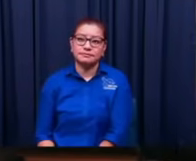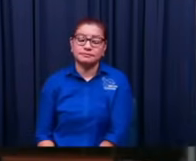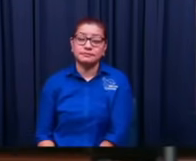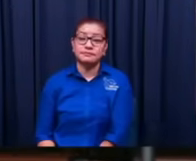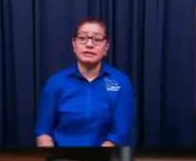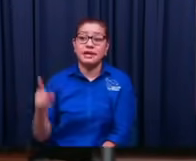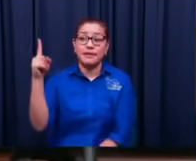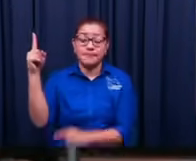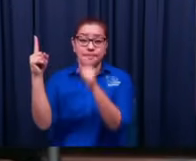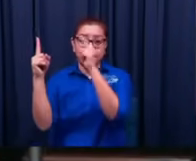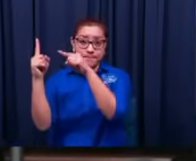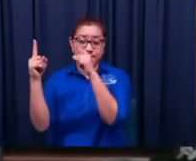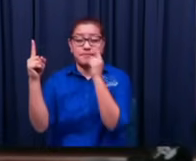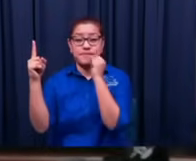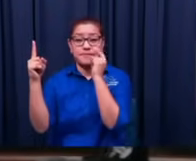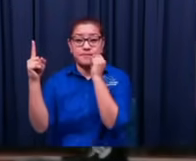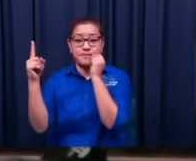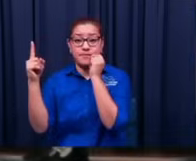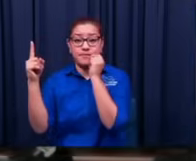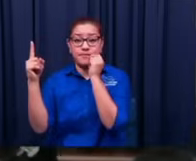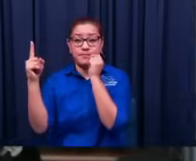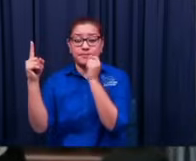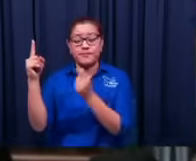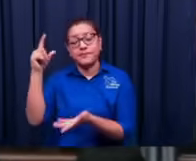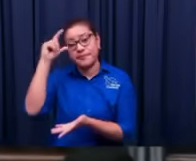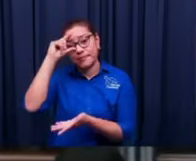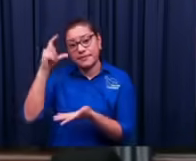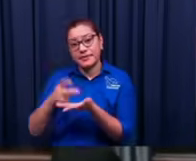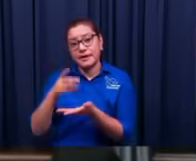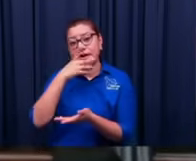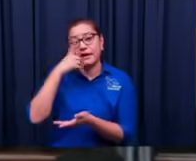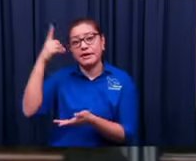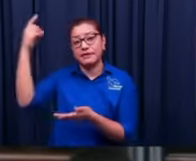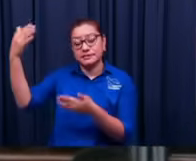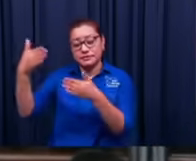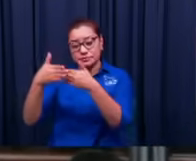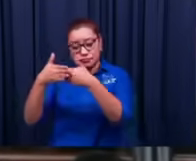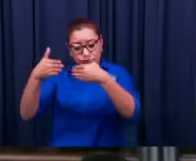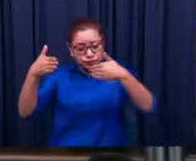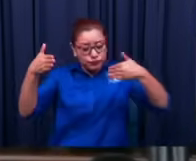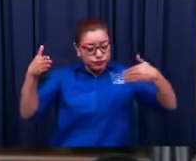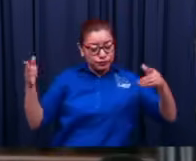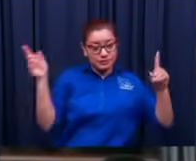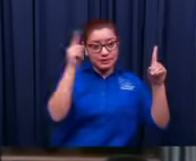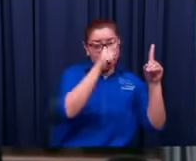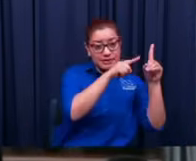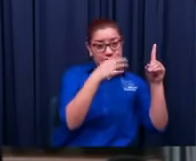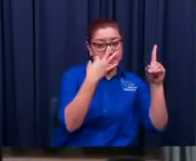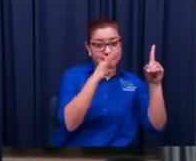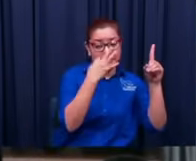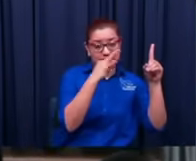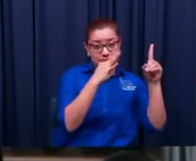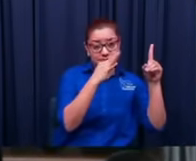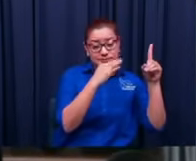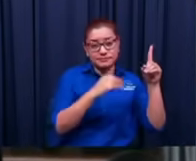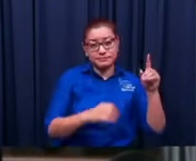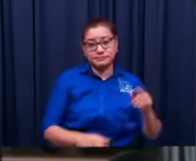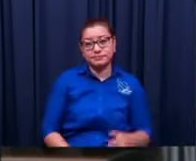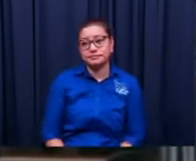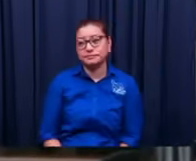El hombre que es creyente aparta para Dios a su mujer.